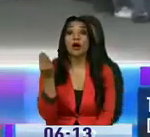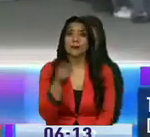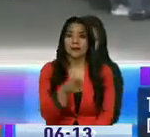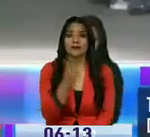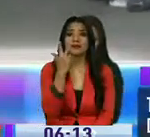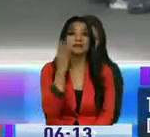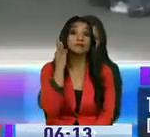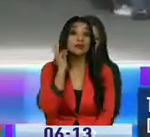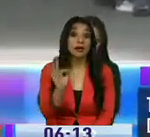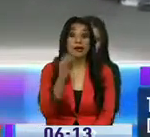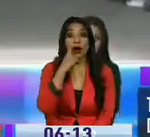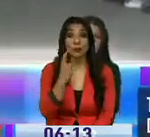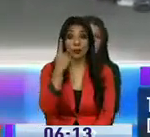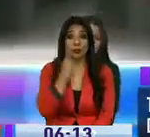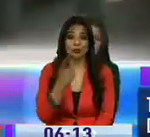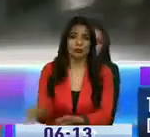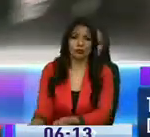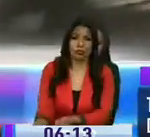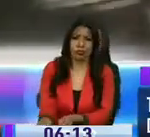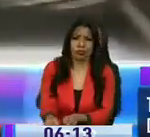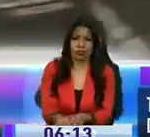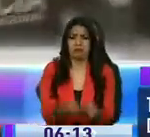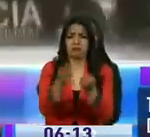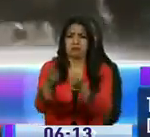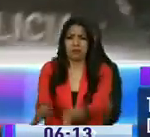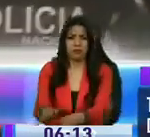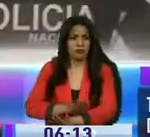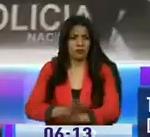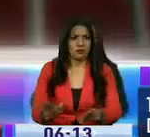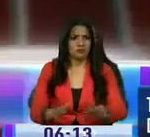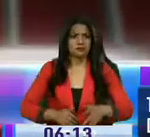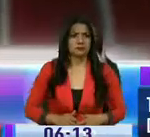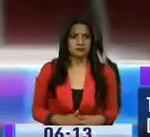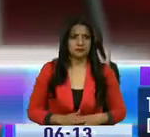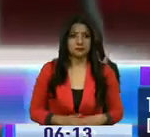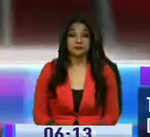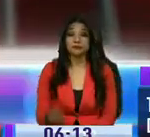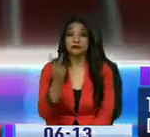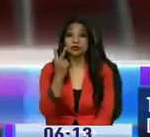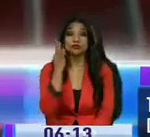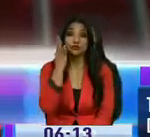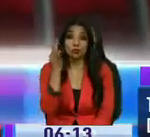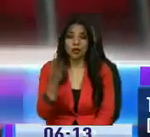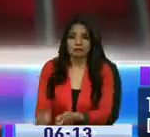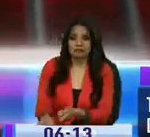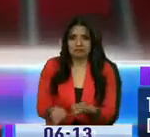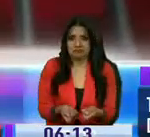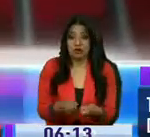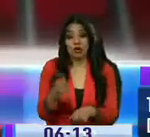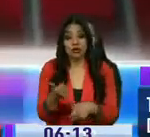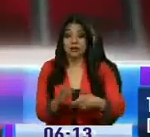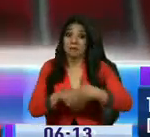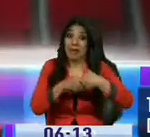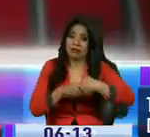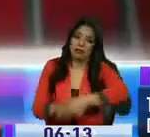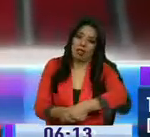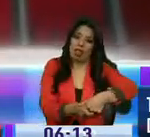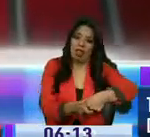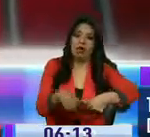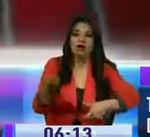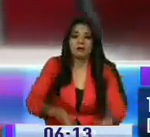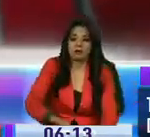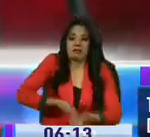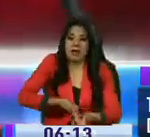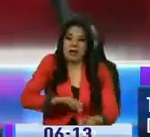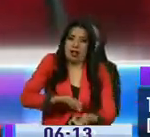mujeres y un hombre quienes la dejaron en el sitio de las dos chicas le lleva una de llevaba por la mano y la otra en la pierna el otro